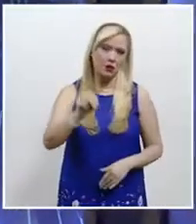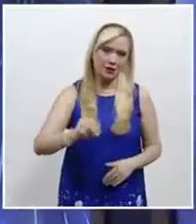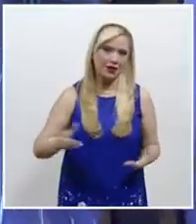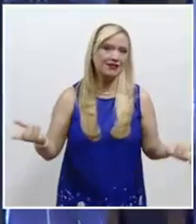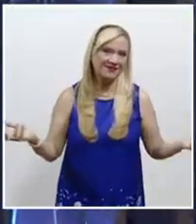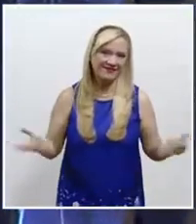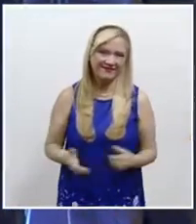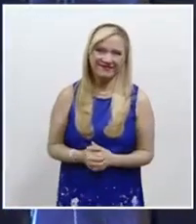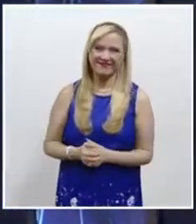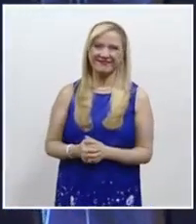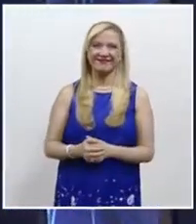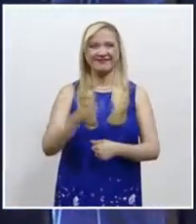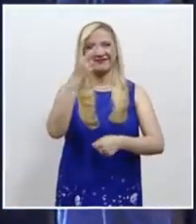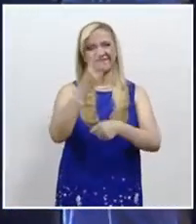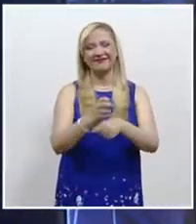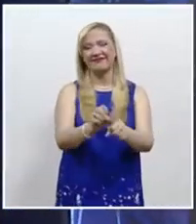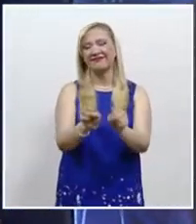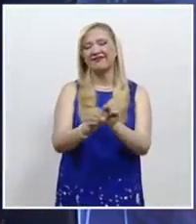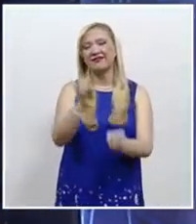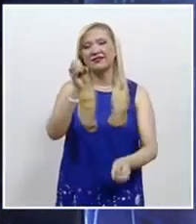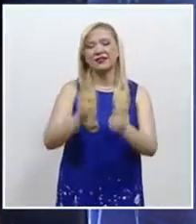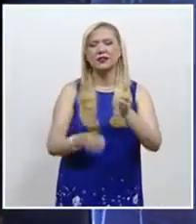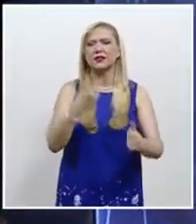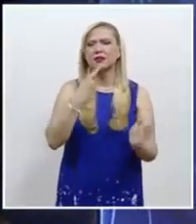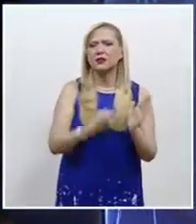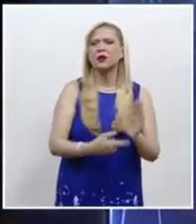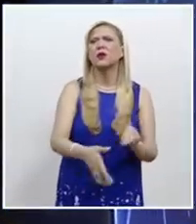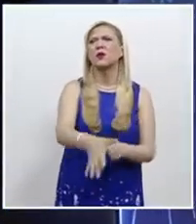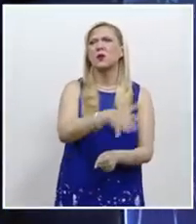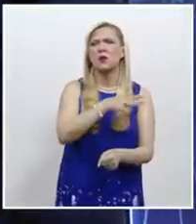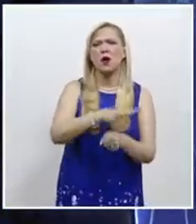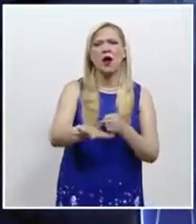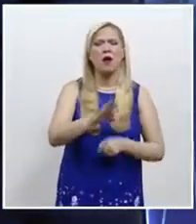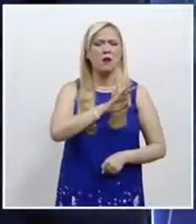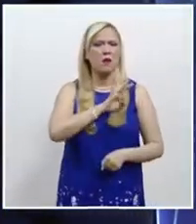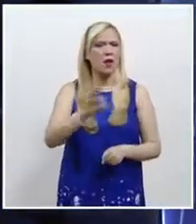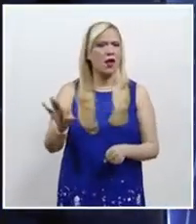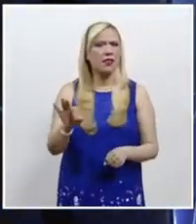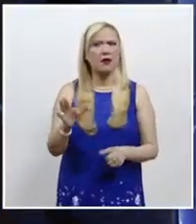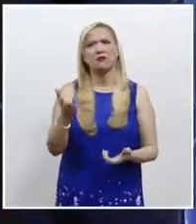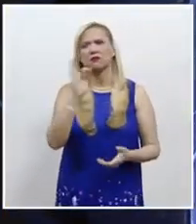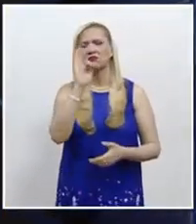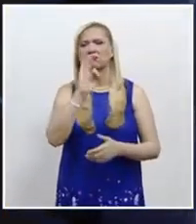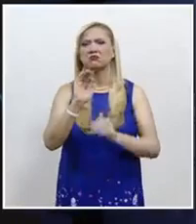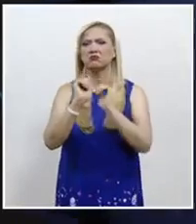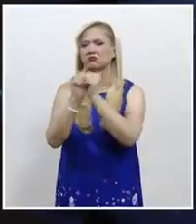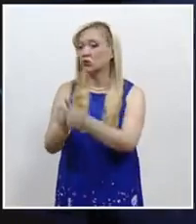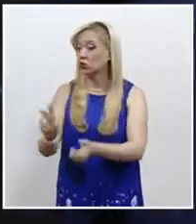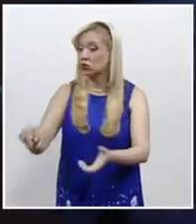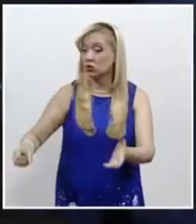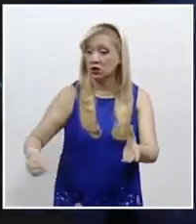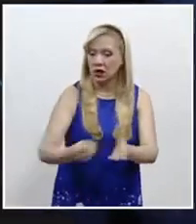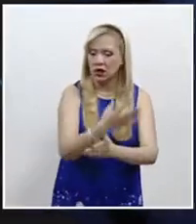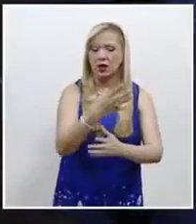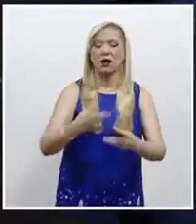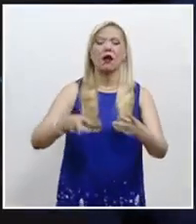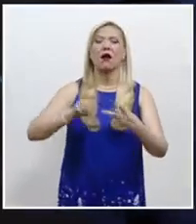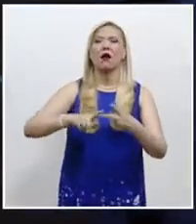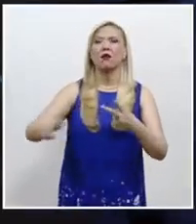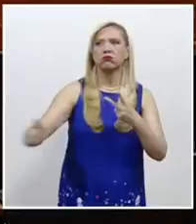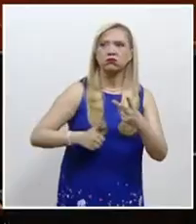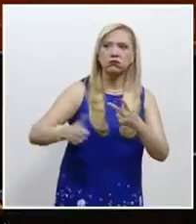Y la segunda sala de la Corte determinó qué tipo de medida cautelar es procedente en un procedimiento administrativo.